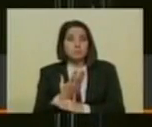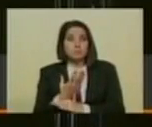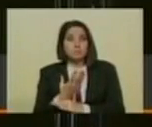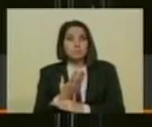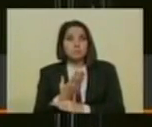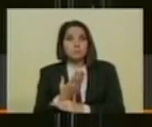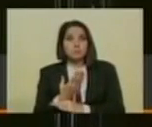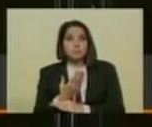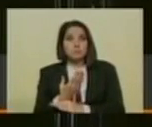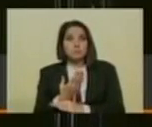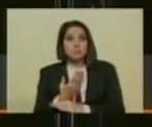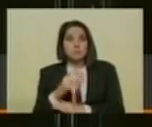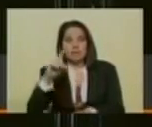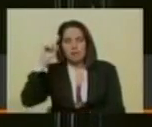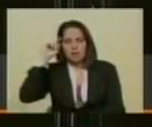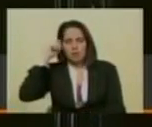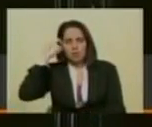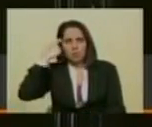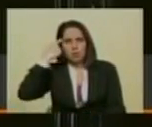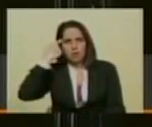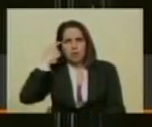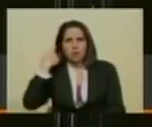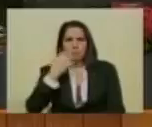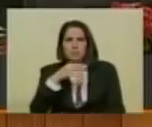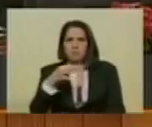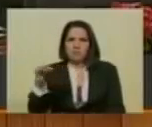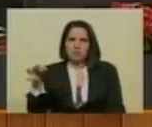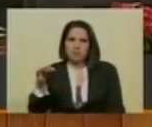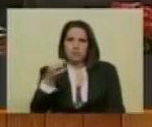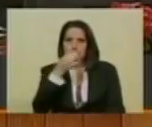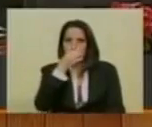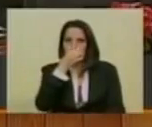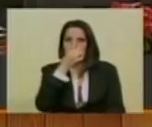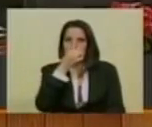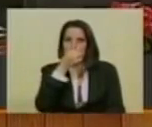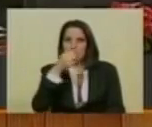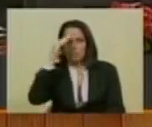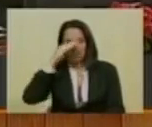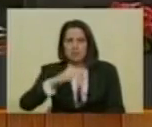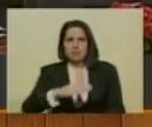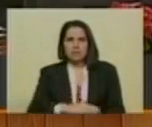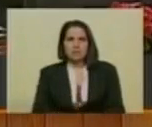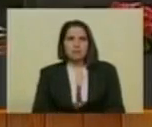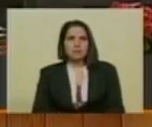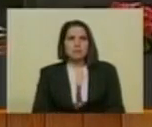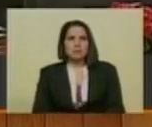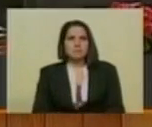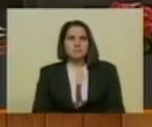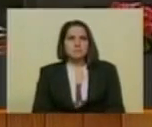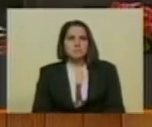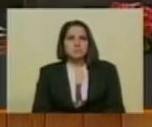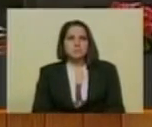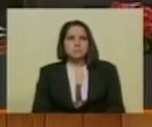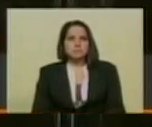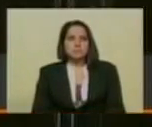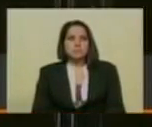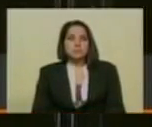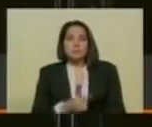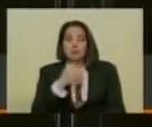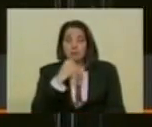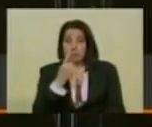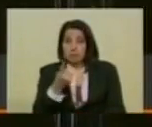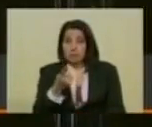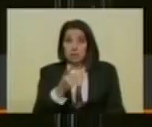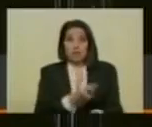Antes recuerdo perfectamente una reunión con el Estado Mayor Conjunto de la Fuerza Armada Nacional Bolivariana. Les dije,